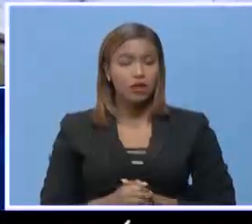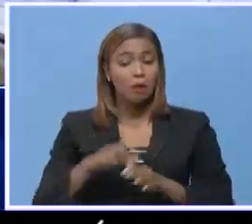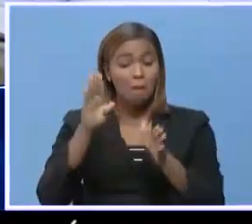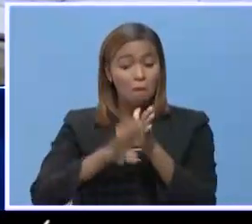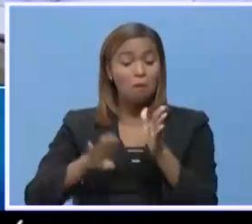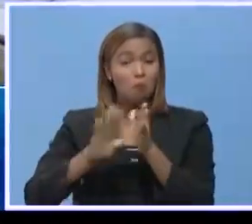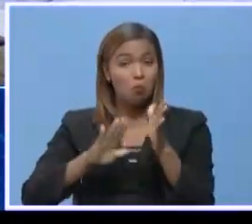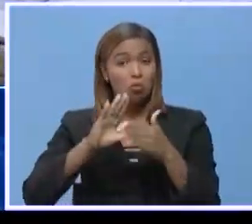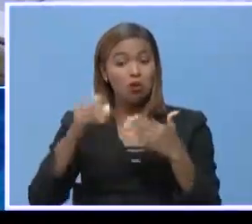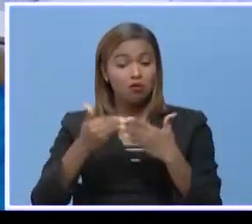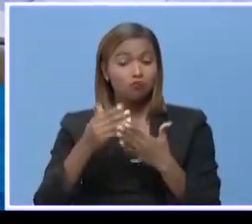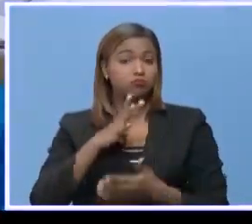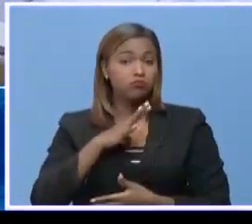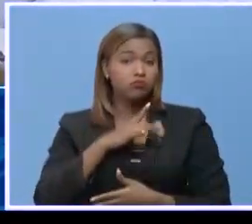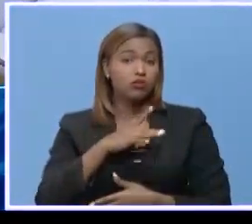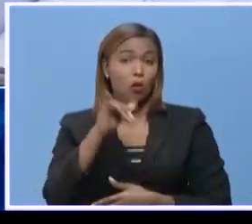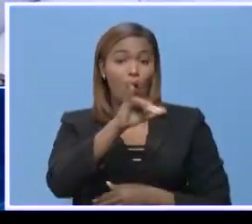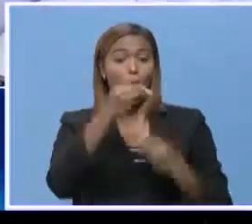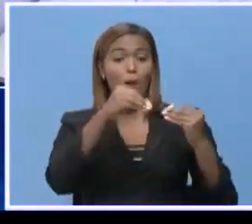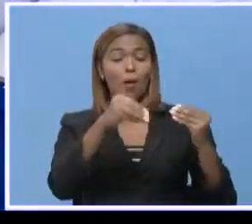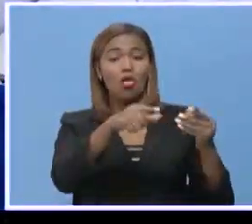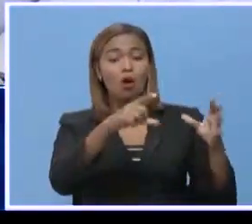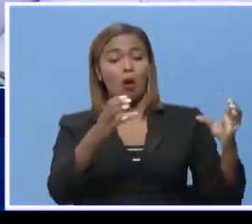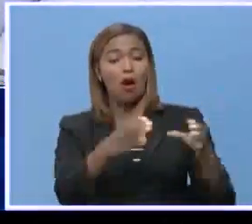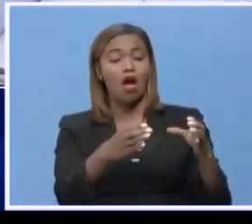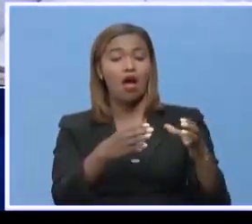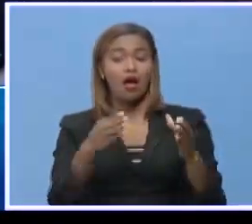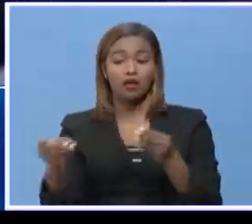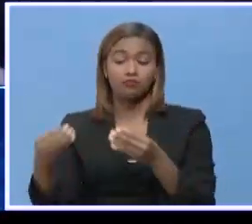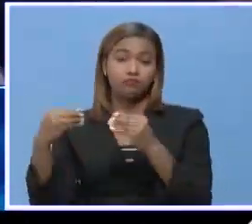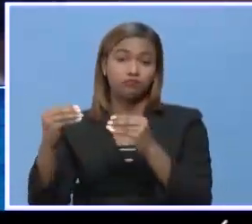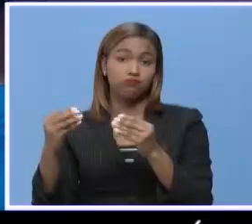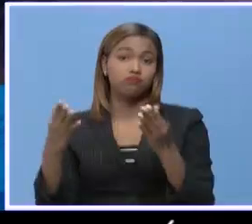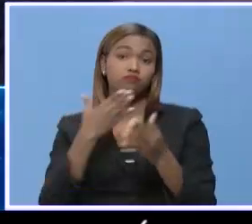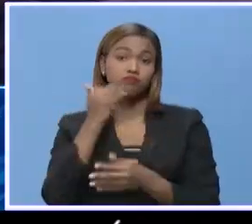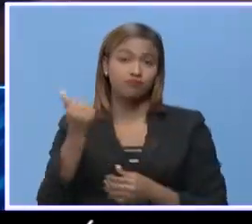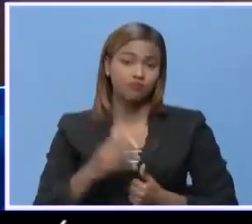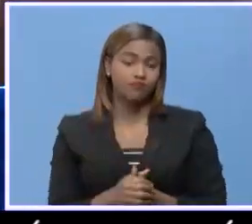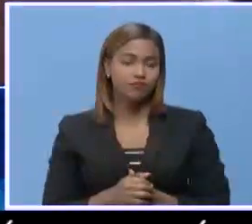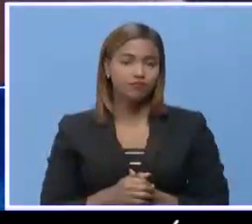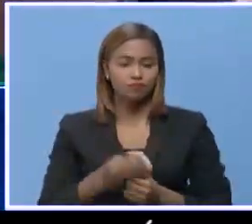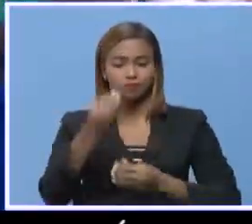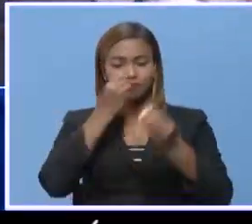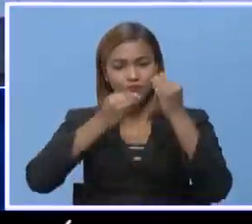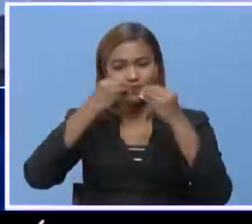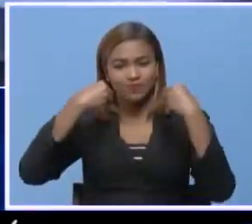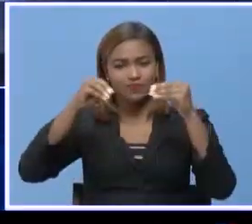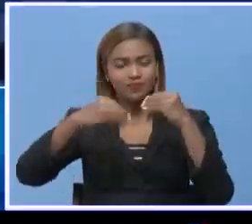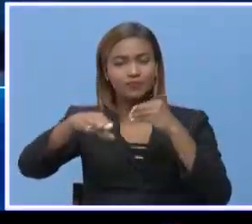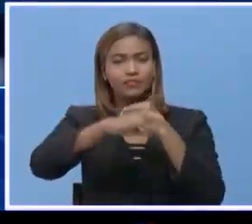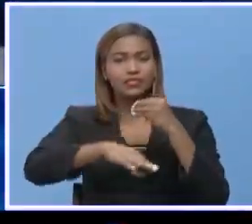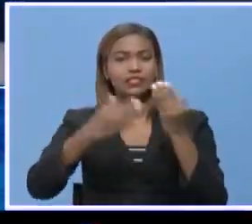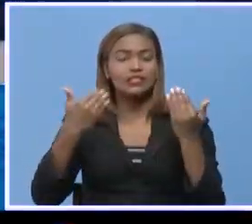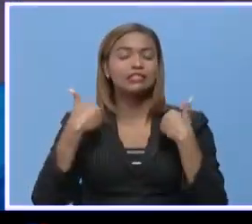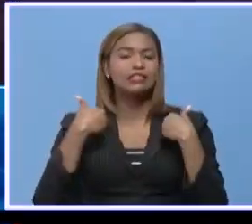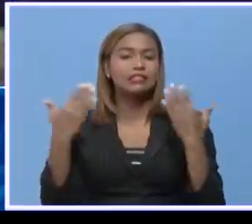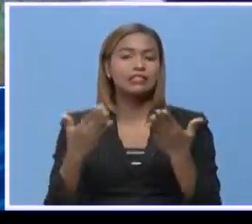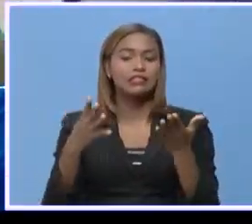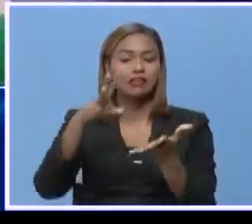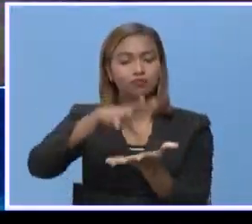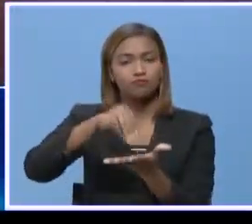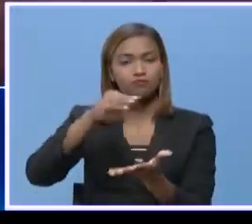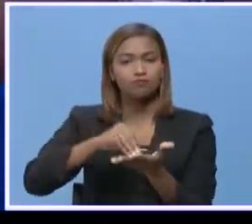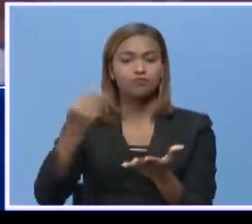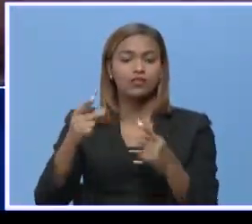precio, están más baratos que los colmados. ¿Entiendes? Entre los productos que se comercializan figuran